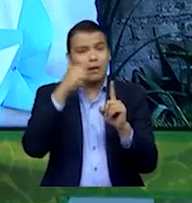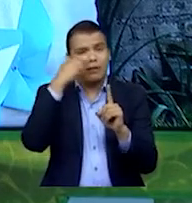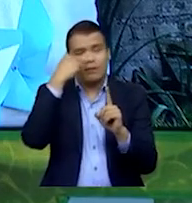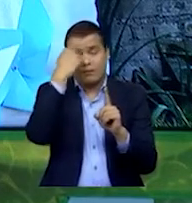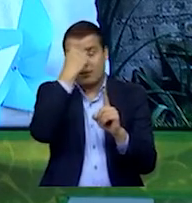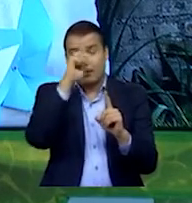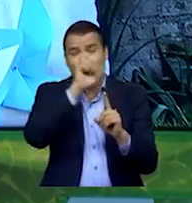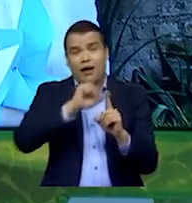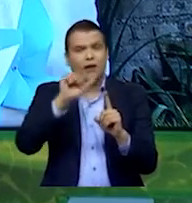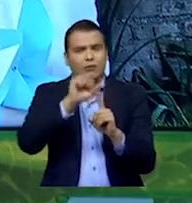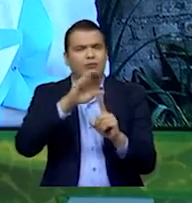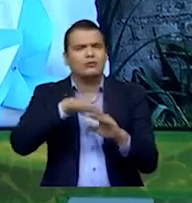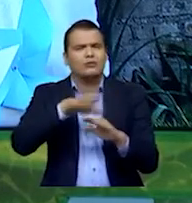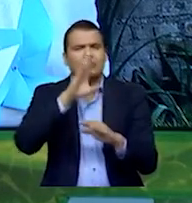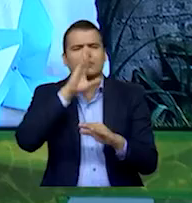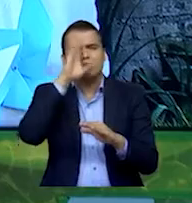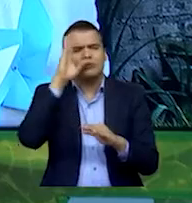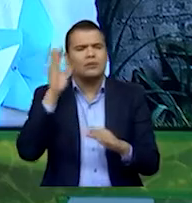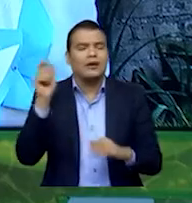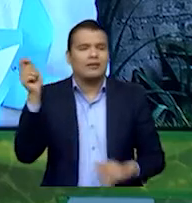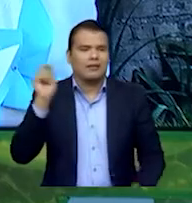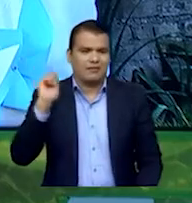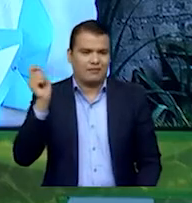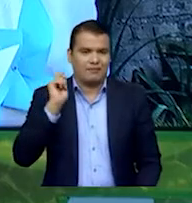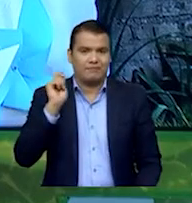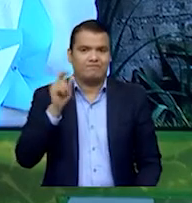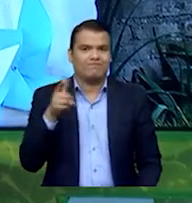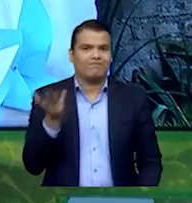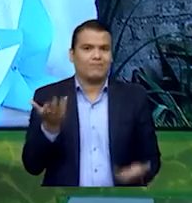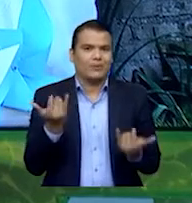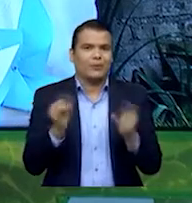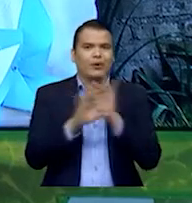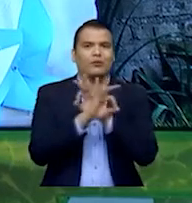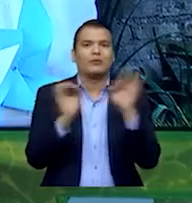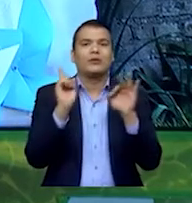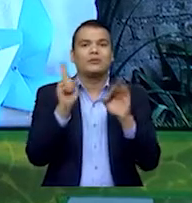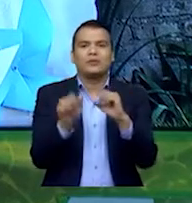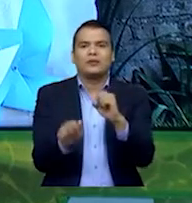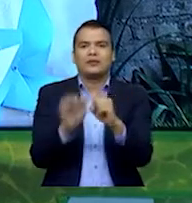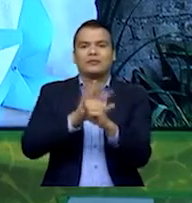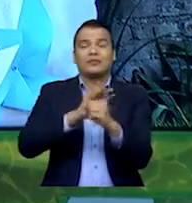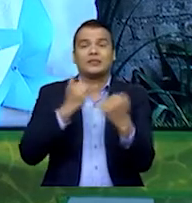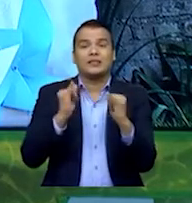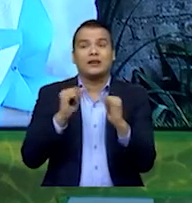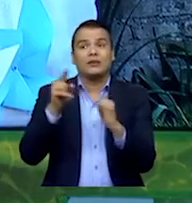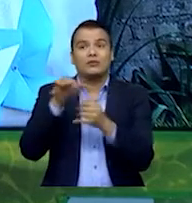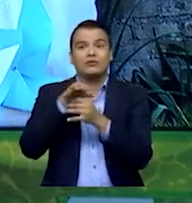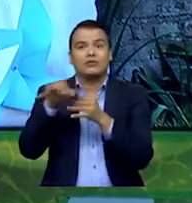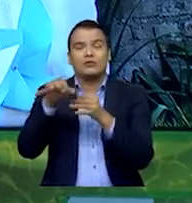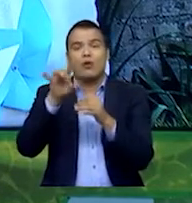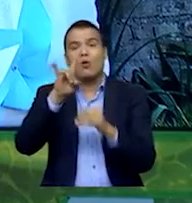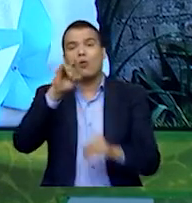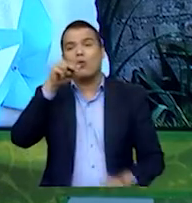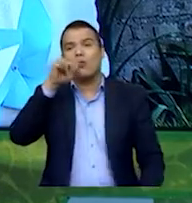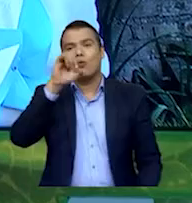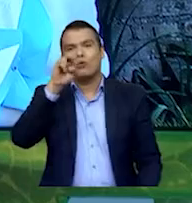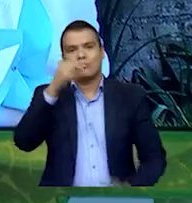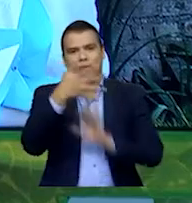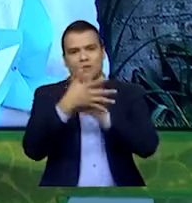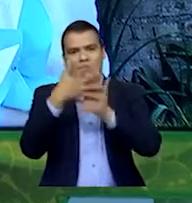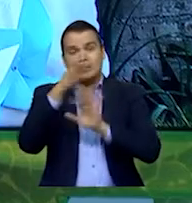es la de elevar cometas en el municipio de la unión la casa de la cultura municipal está promoviendo un concurso para que las familias